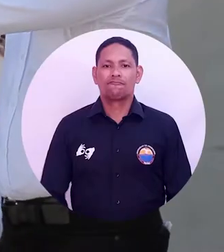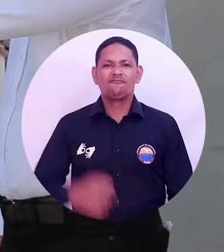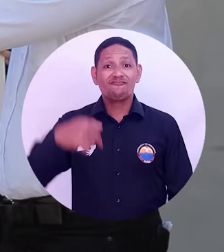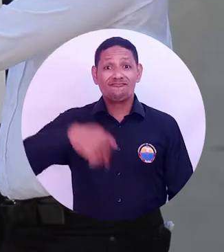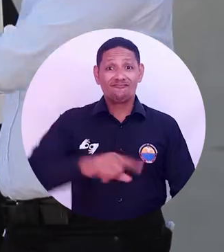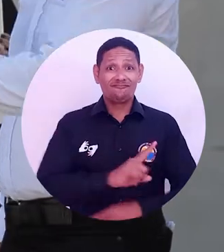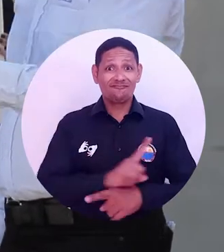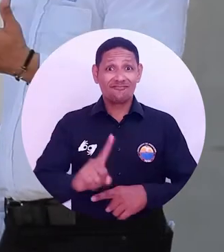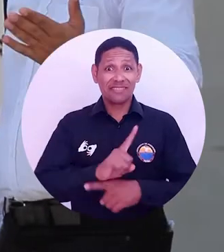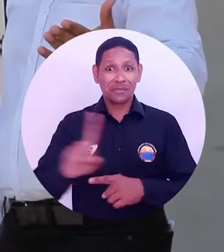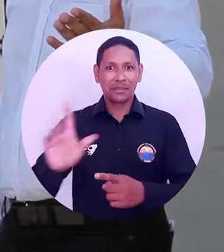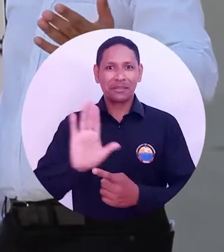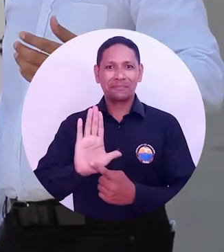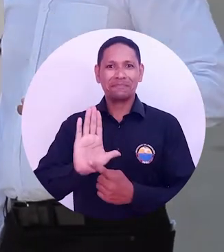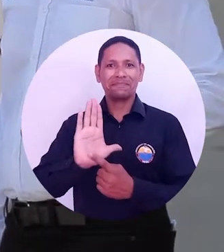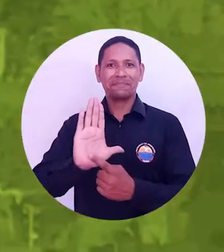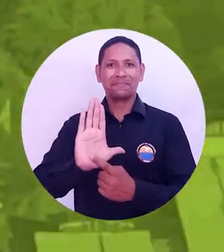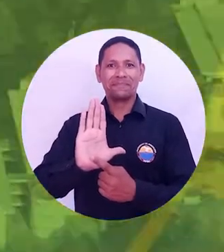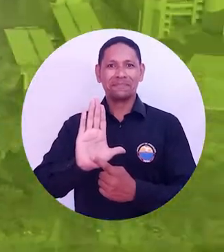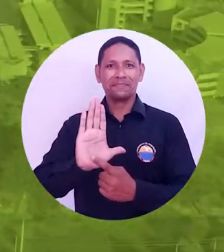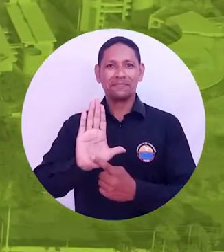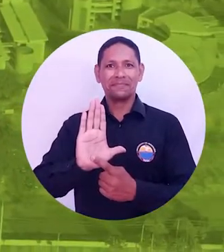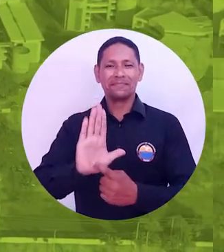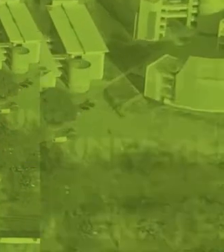Esta es nuestra imagen de la semana.